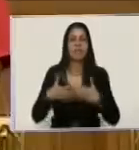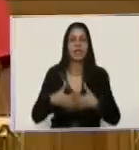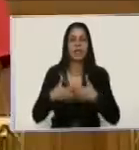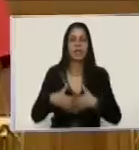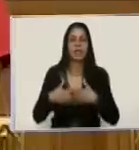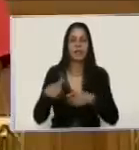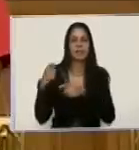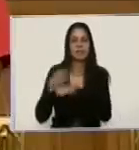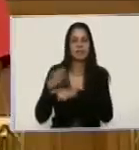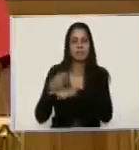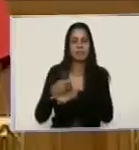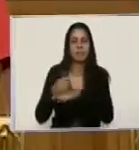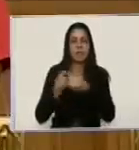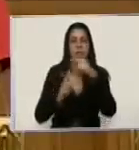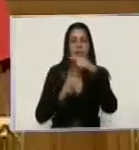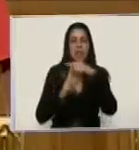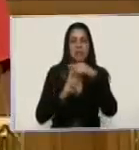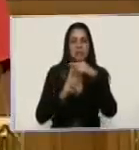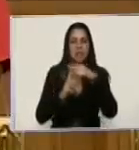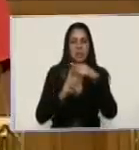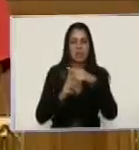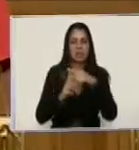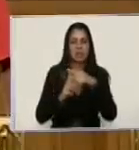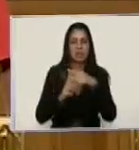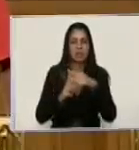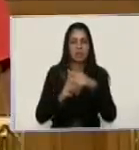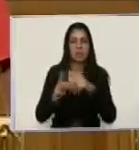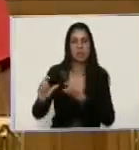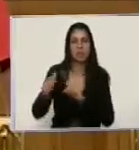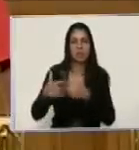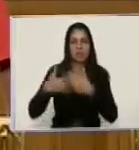del Táchira está produciendo petróleo desde el